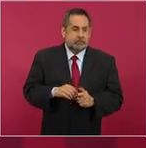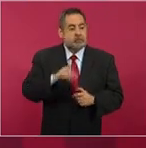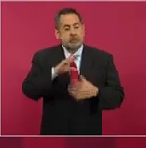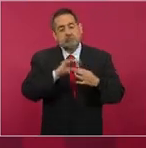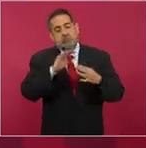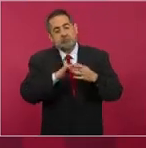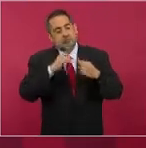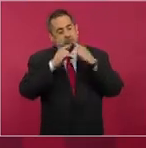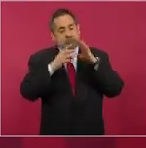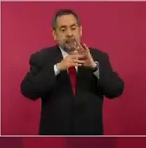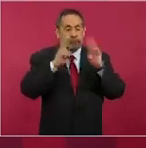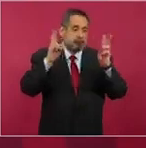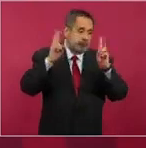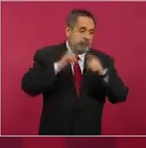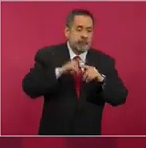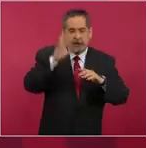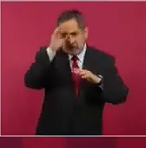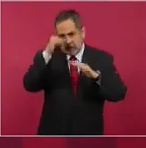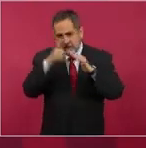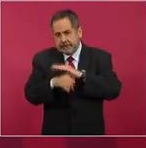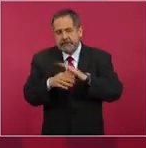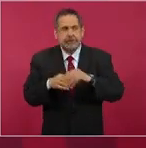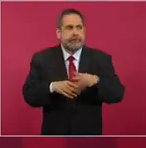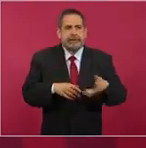académicos, científicos,